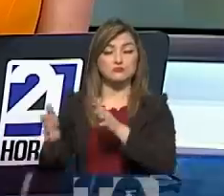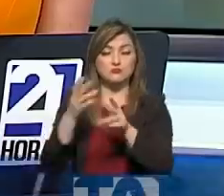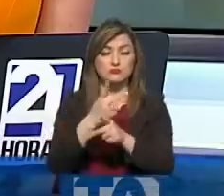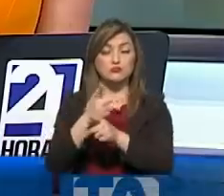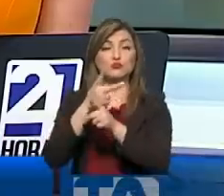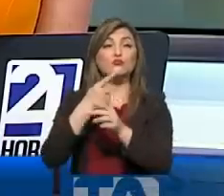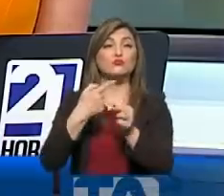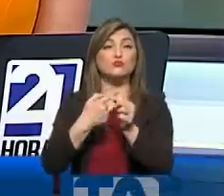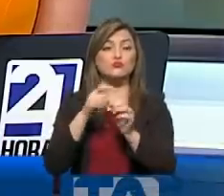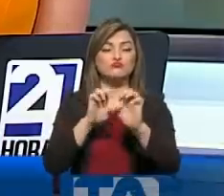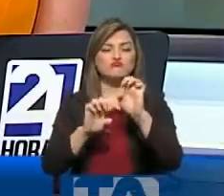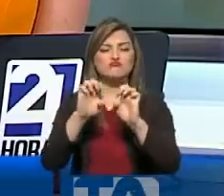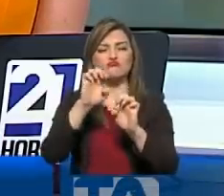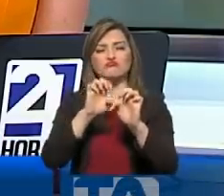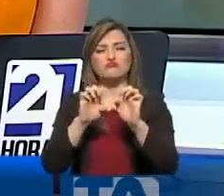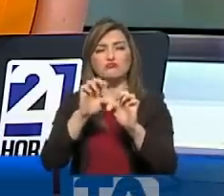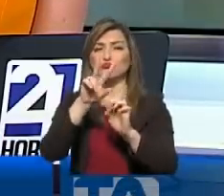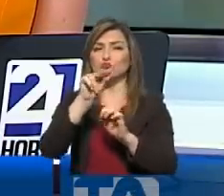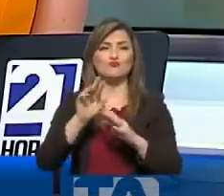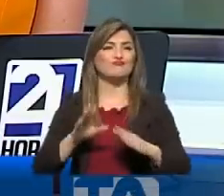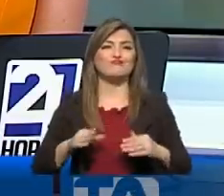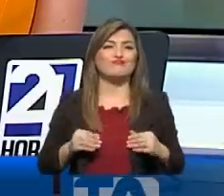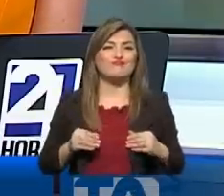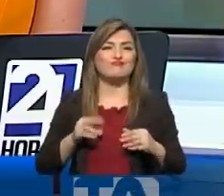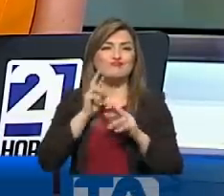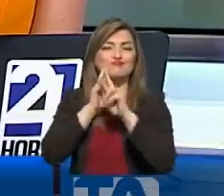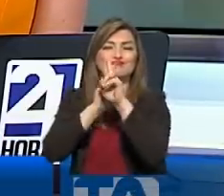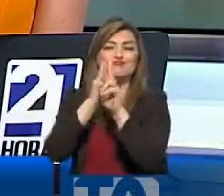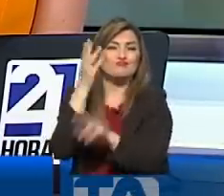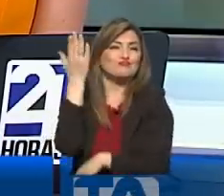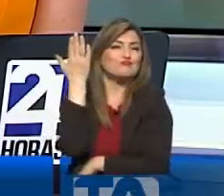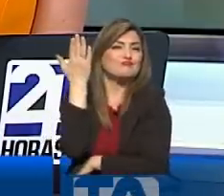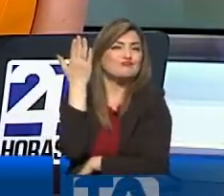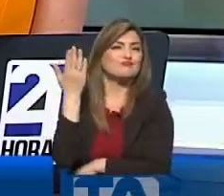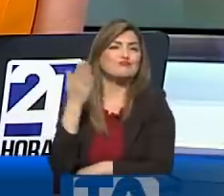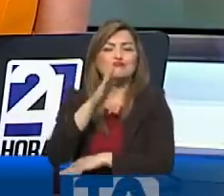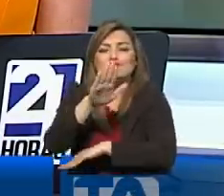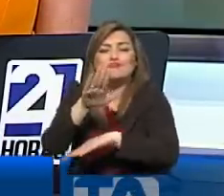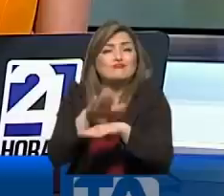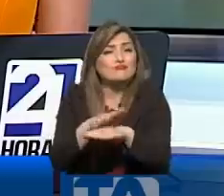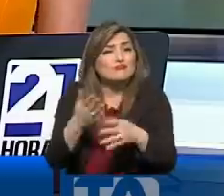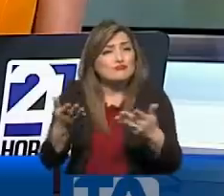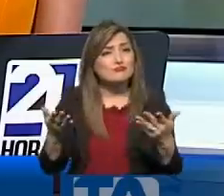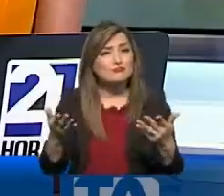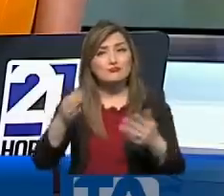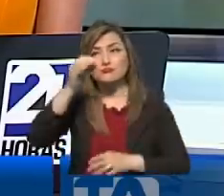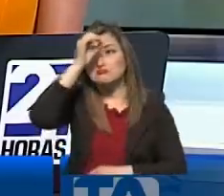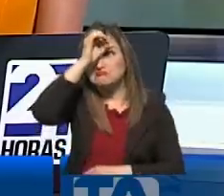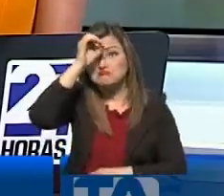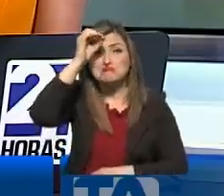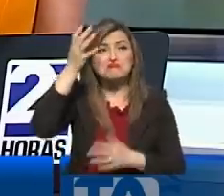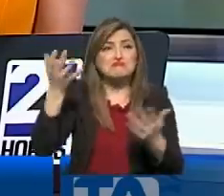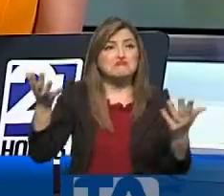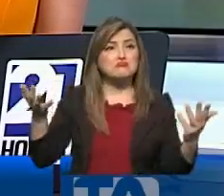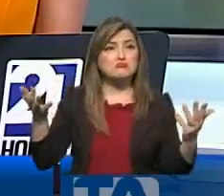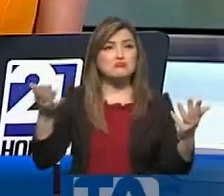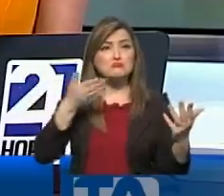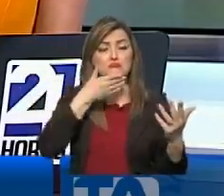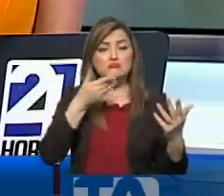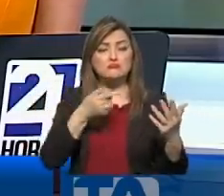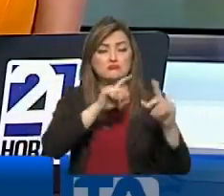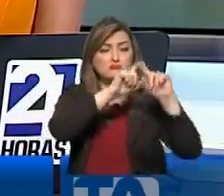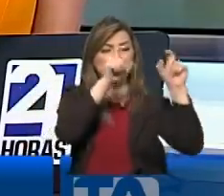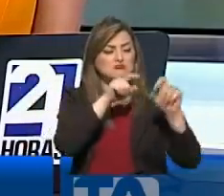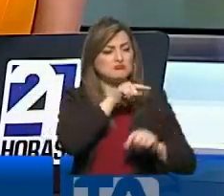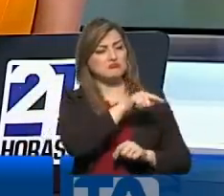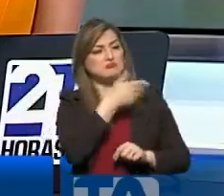Concejales de Quito califican como inaceptable la respuesta del alcalde Jorge Yunda sobre el supuesto desconocimiento de una mejor opción para